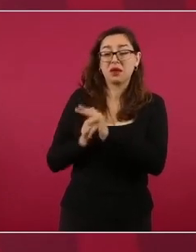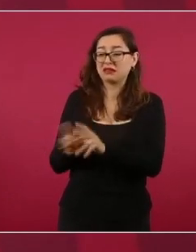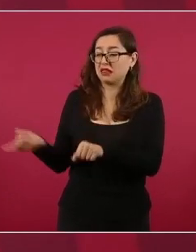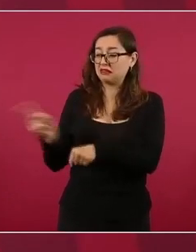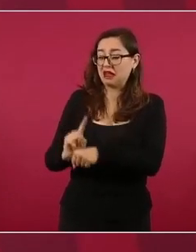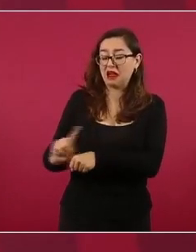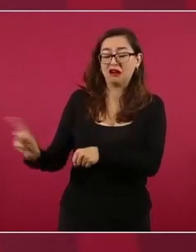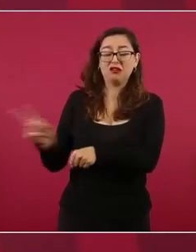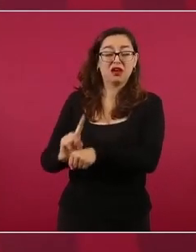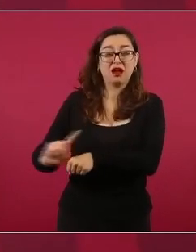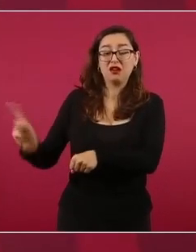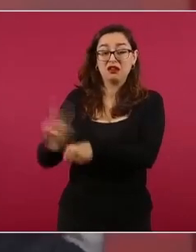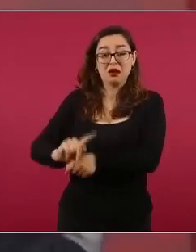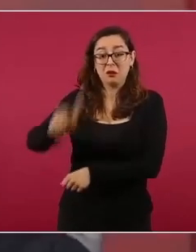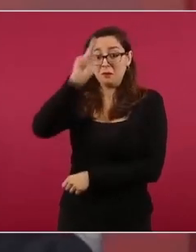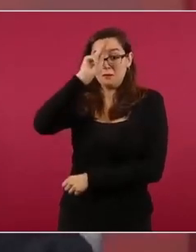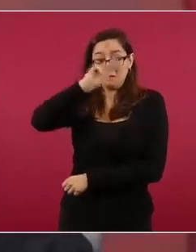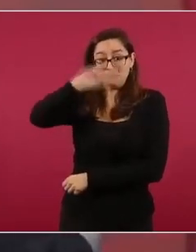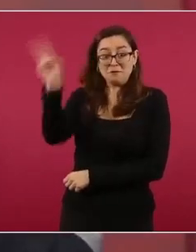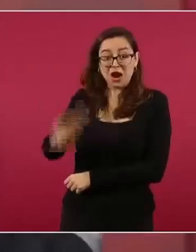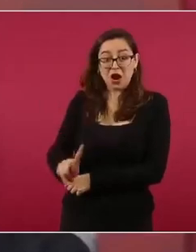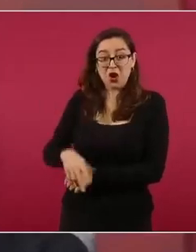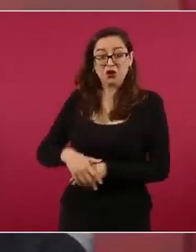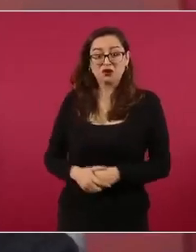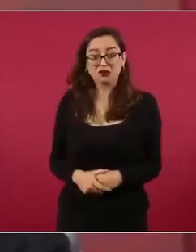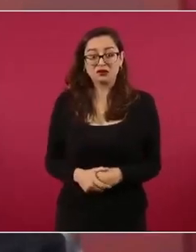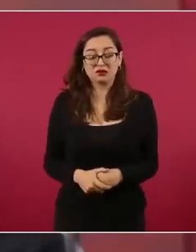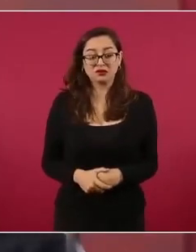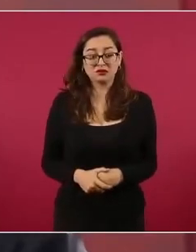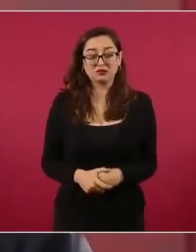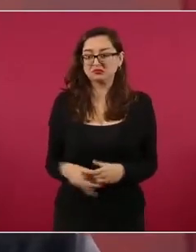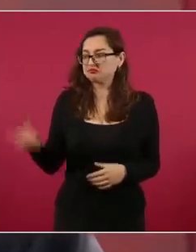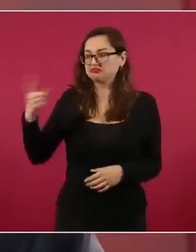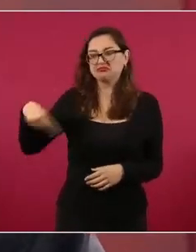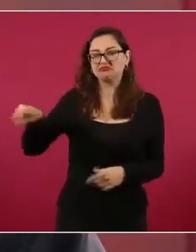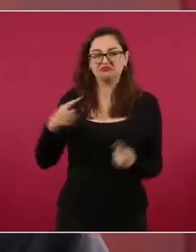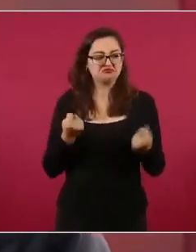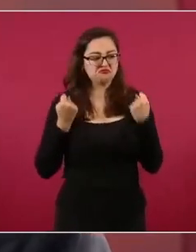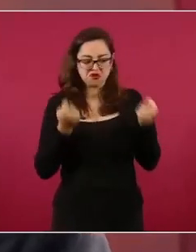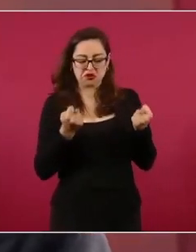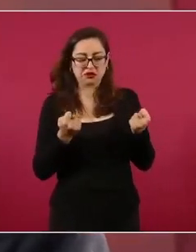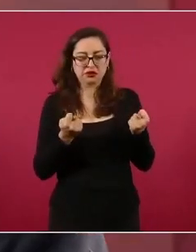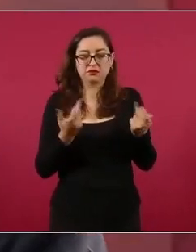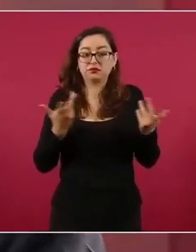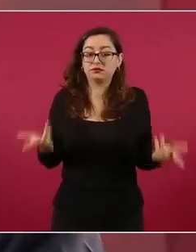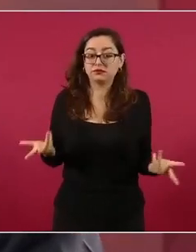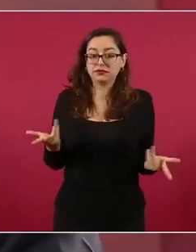con más homicidios. ¿Quién padece esto? La gente.